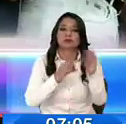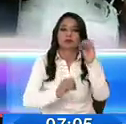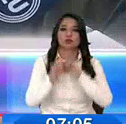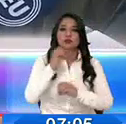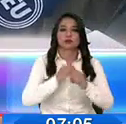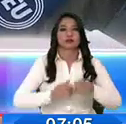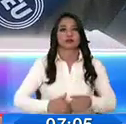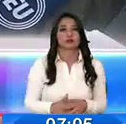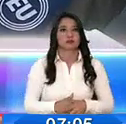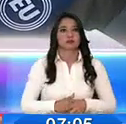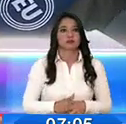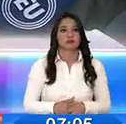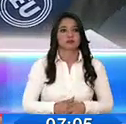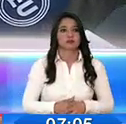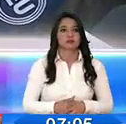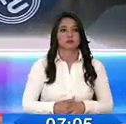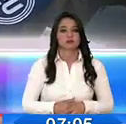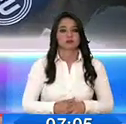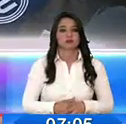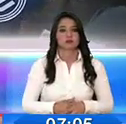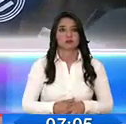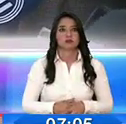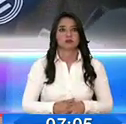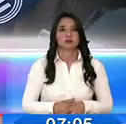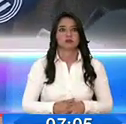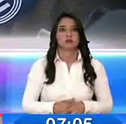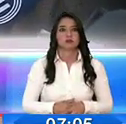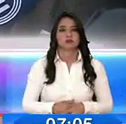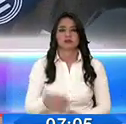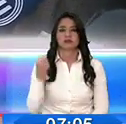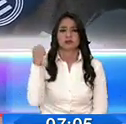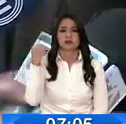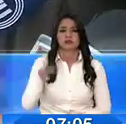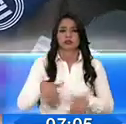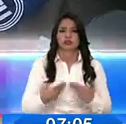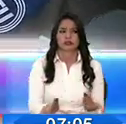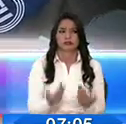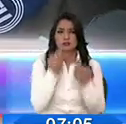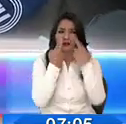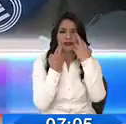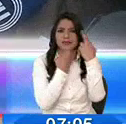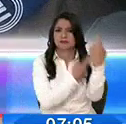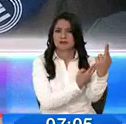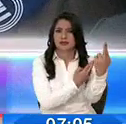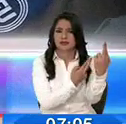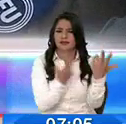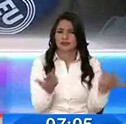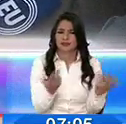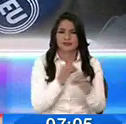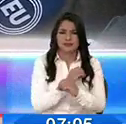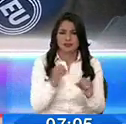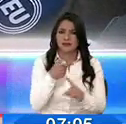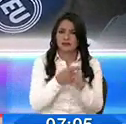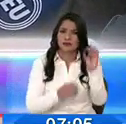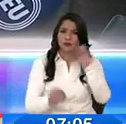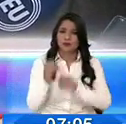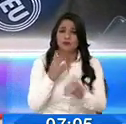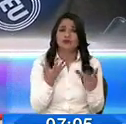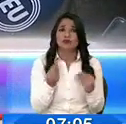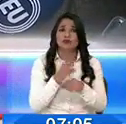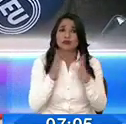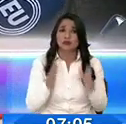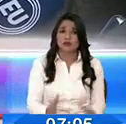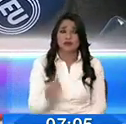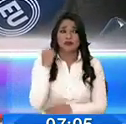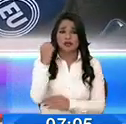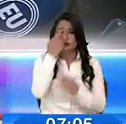que qué derechos humanos podemos hablar cuando se violentaron los derechos humanos de millones de ecuatorianos con este paso en octubre a los